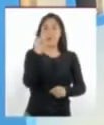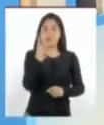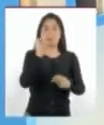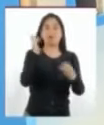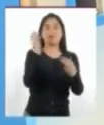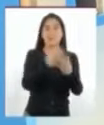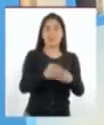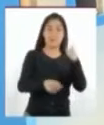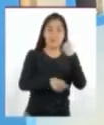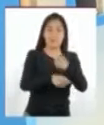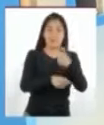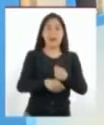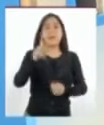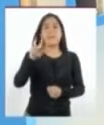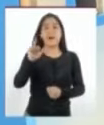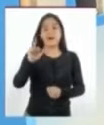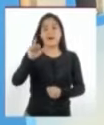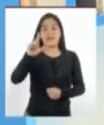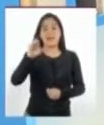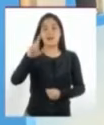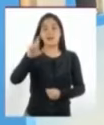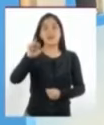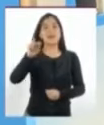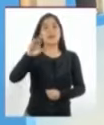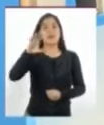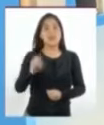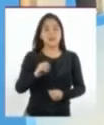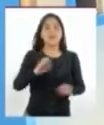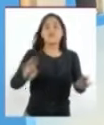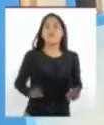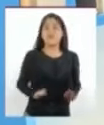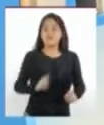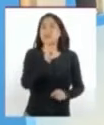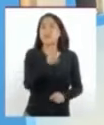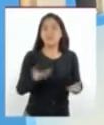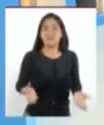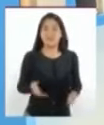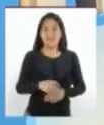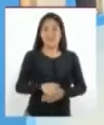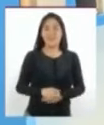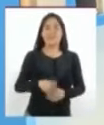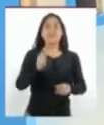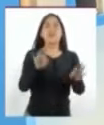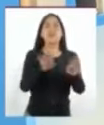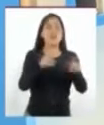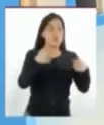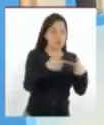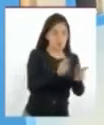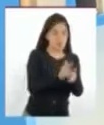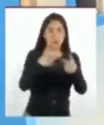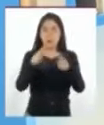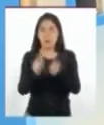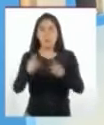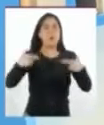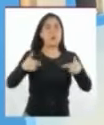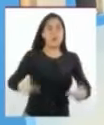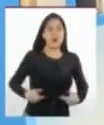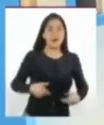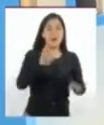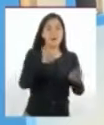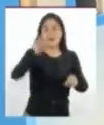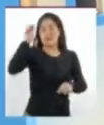ellas es el Paleolítico, caracterizado por la presencia de grupos humanos que iban de un